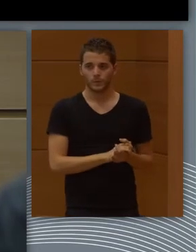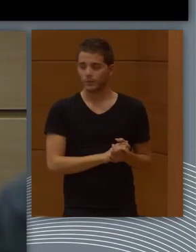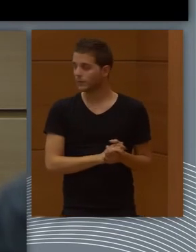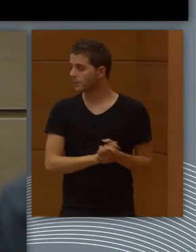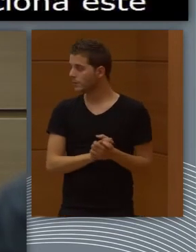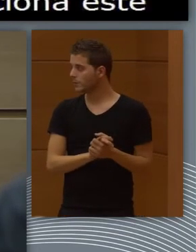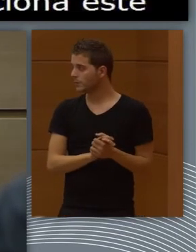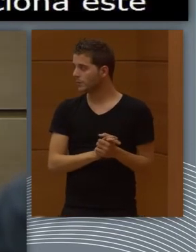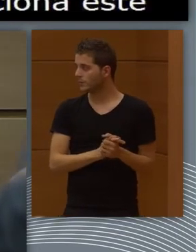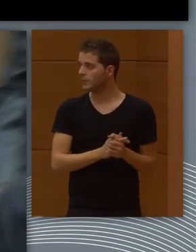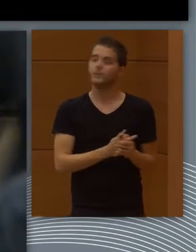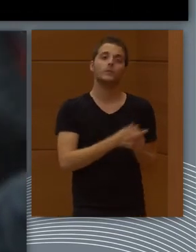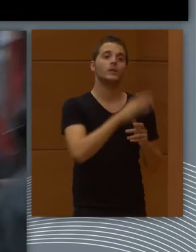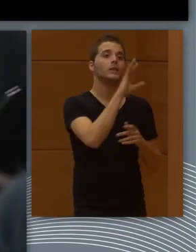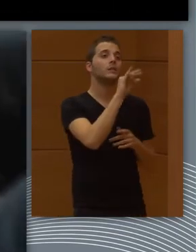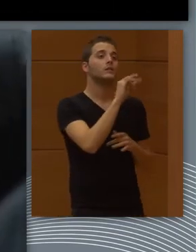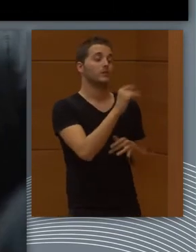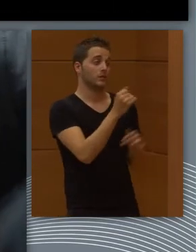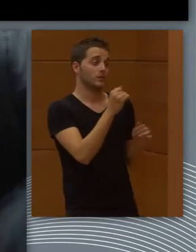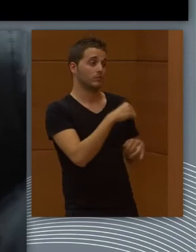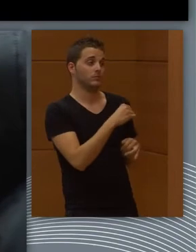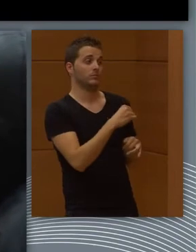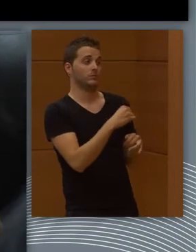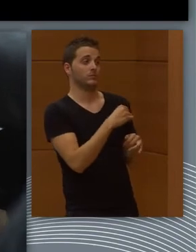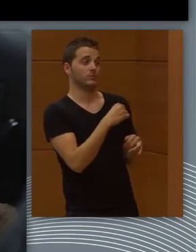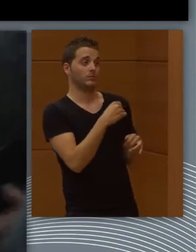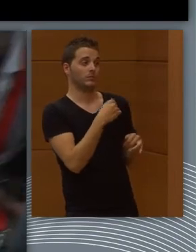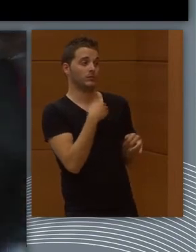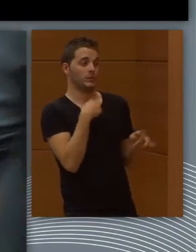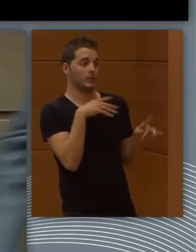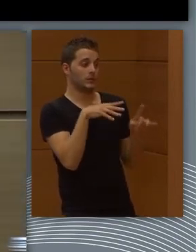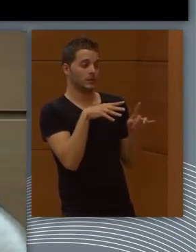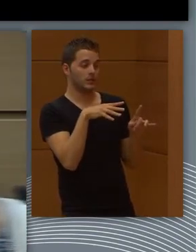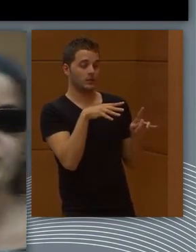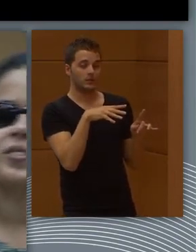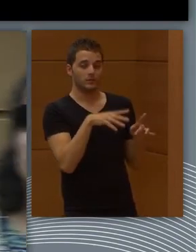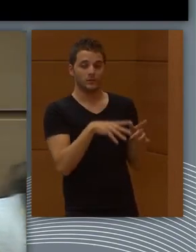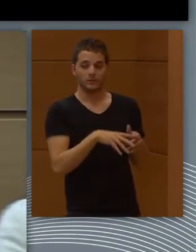Sí, bueno, desde luego, efectivamente en el caso